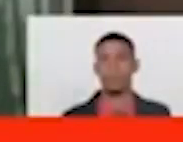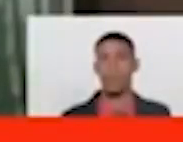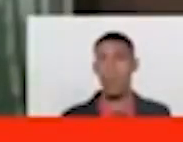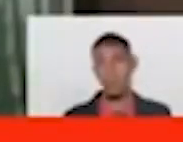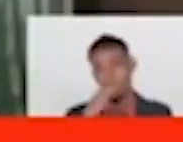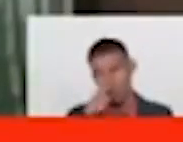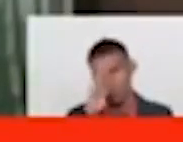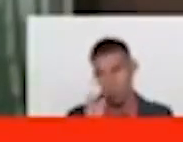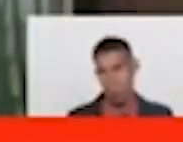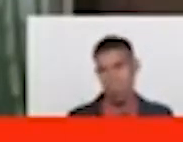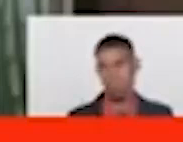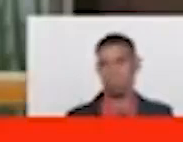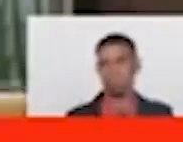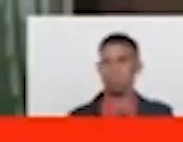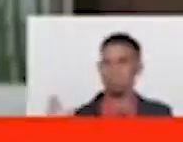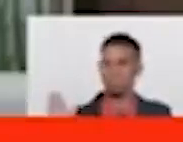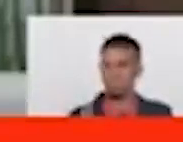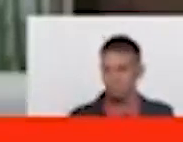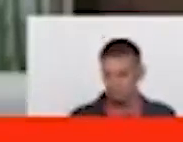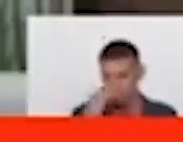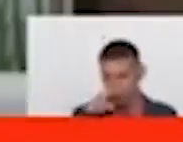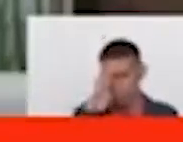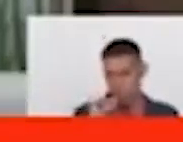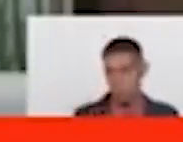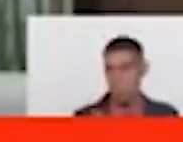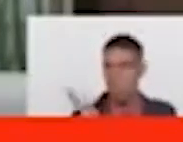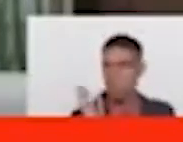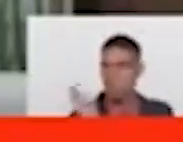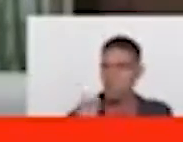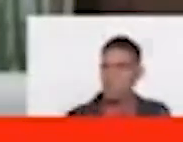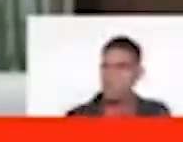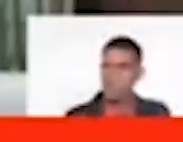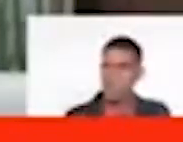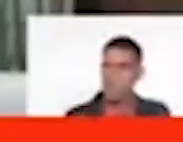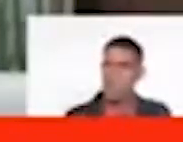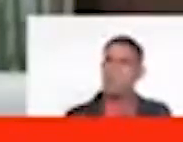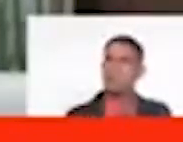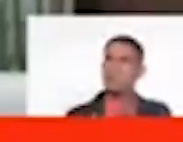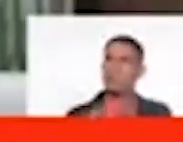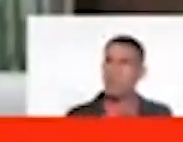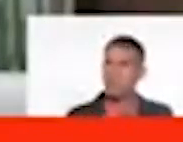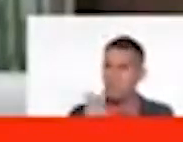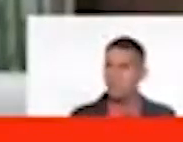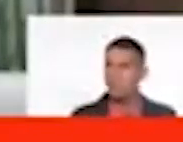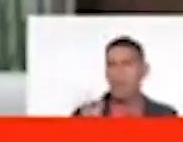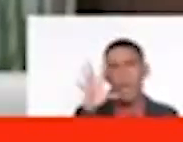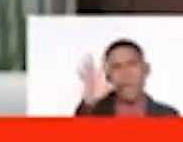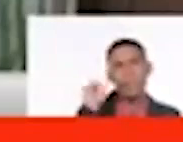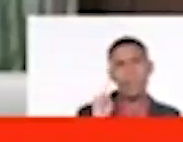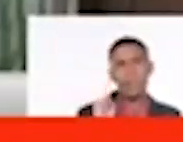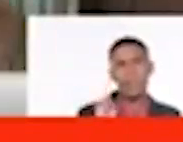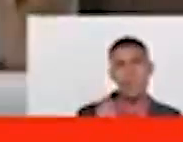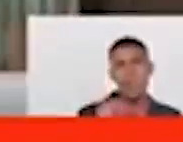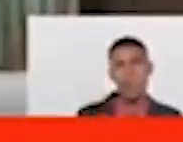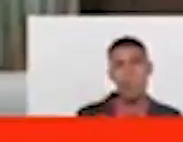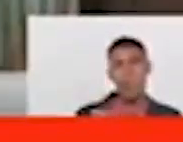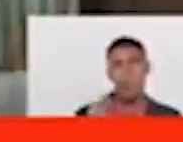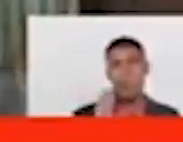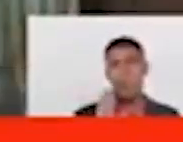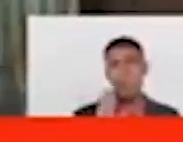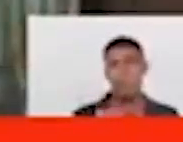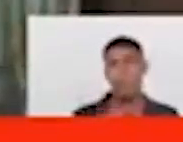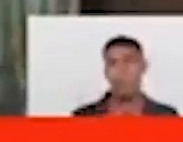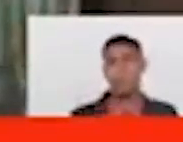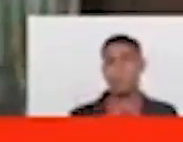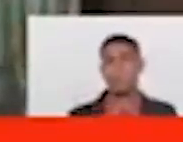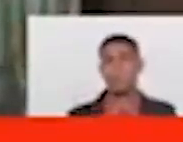vinimos aquí a Cuba y mucha gente entendió que como están hablando hoy en día la abrir de